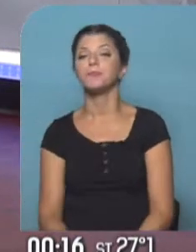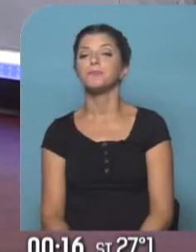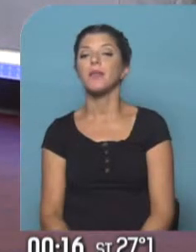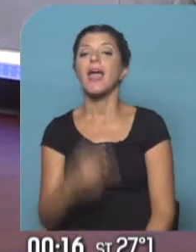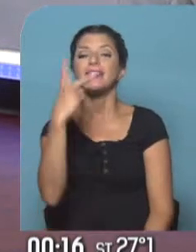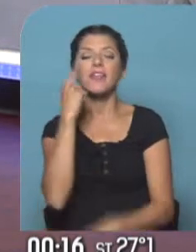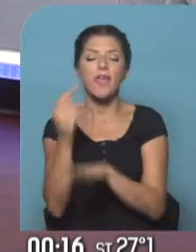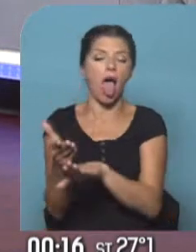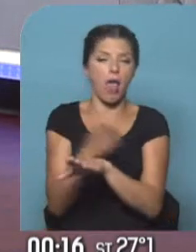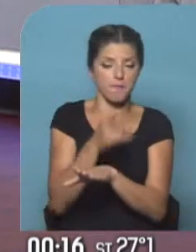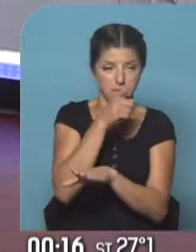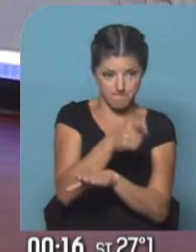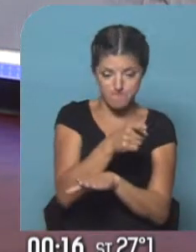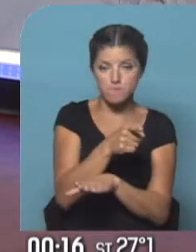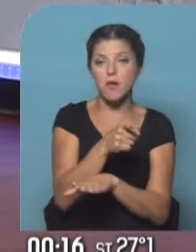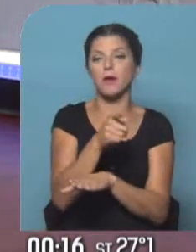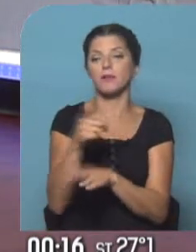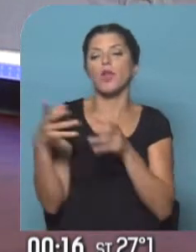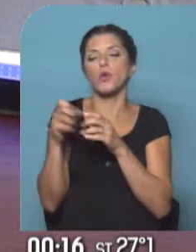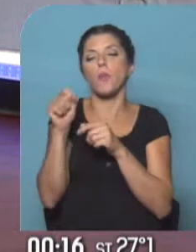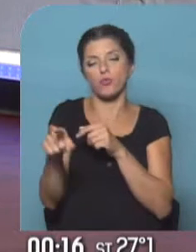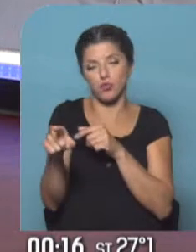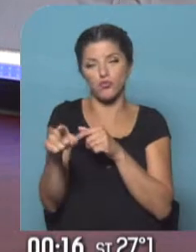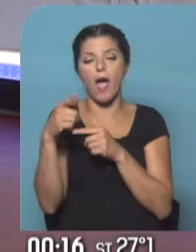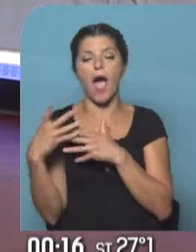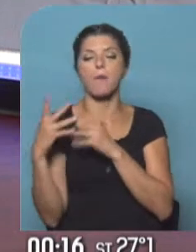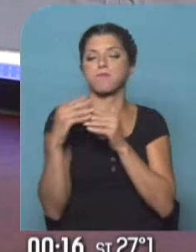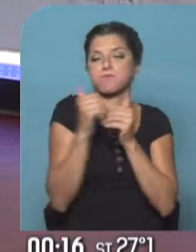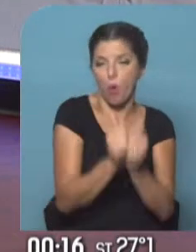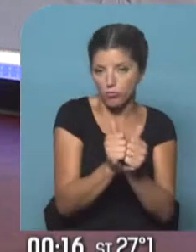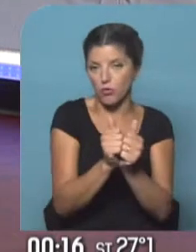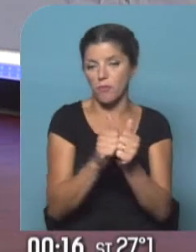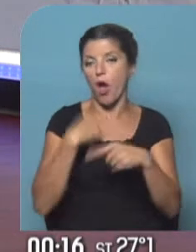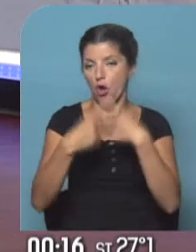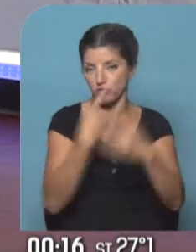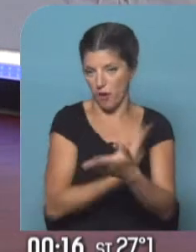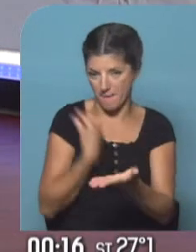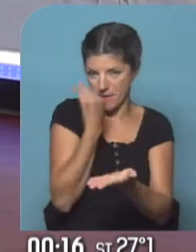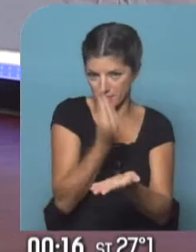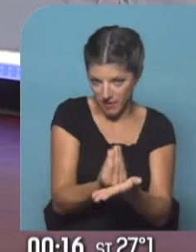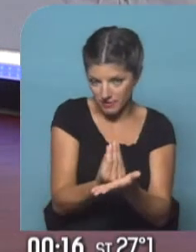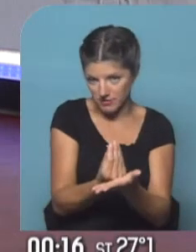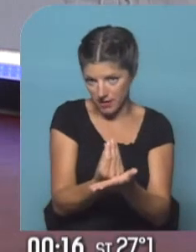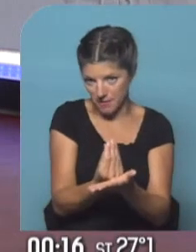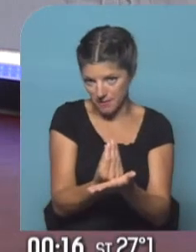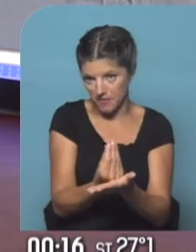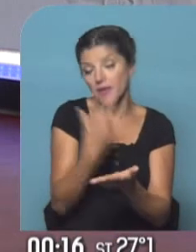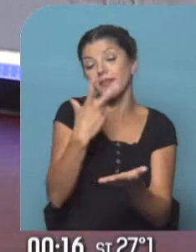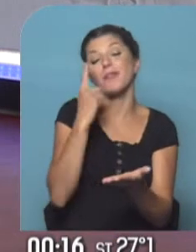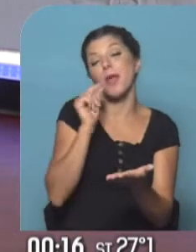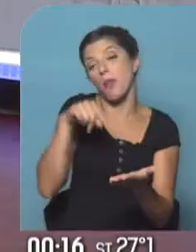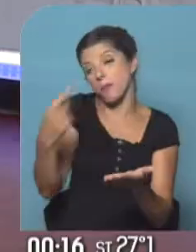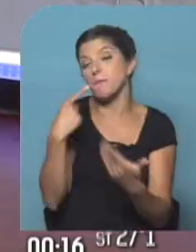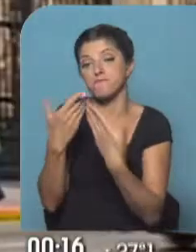Kuczynski el fujimorismo lo habría ayudado para no ser destituido. Aparentemente, esto era lo que pasaba en Lima.